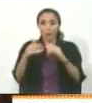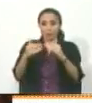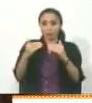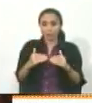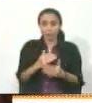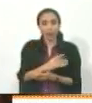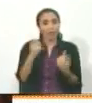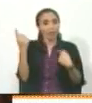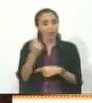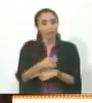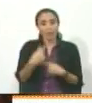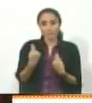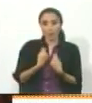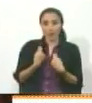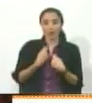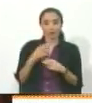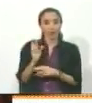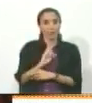indexados.